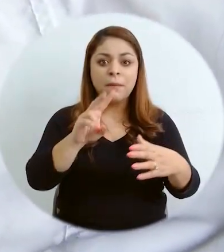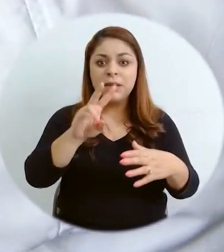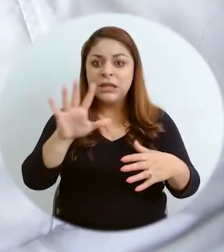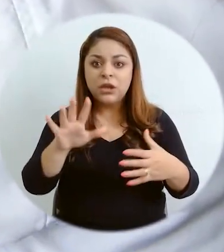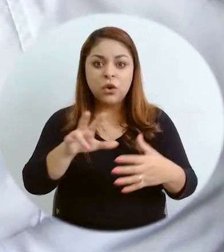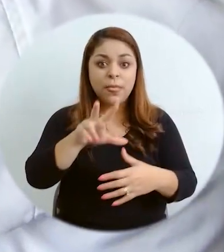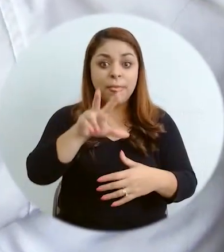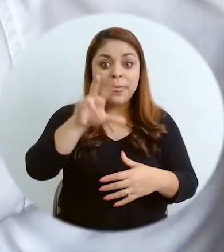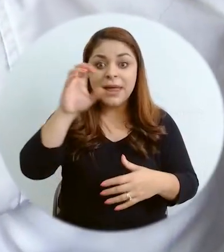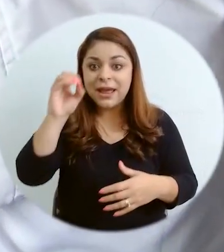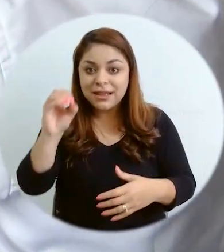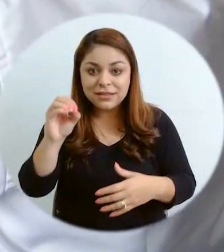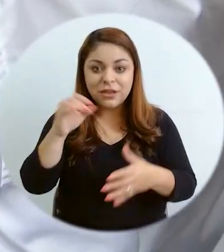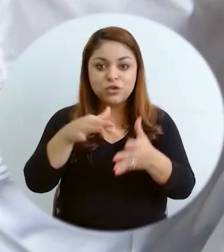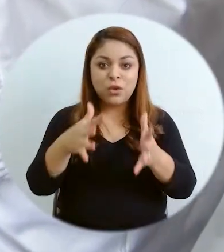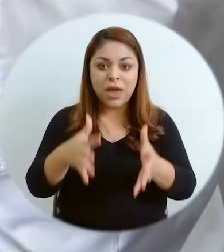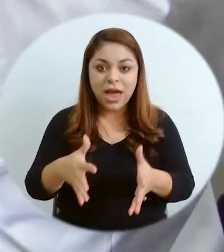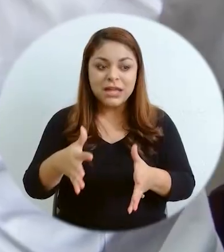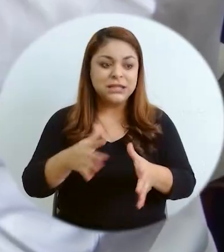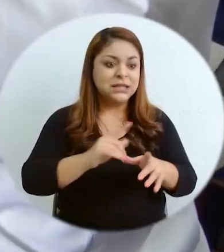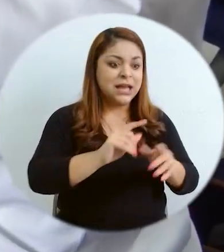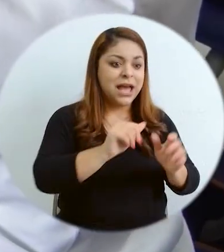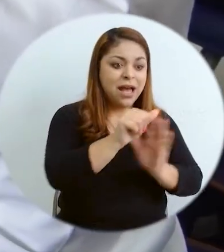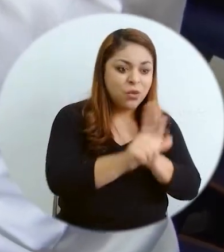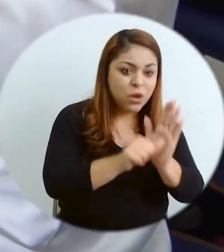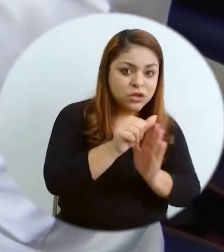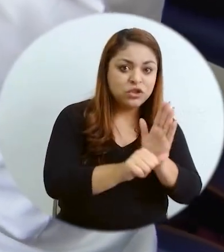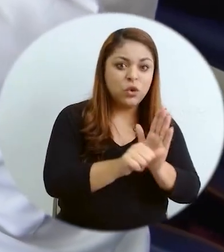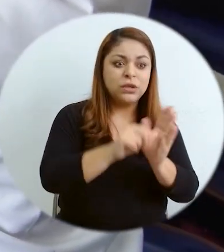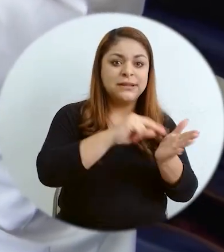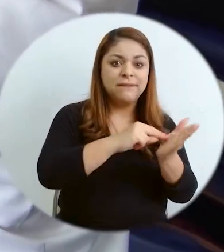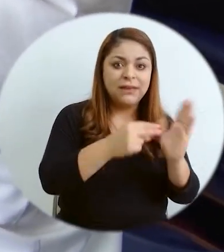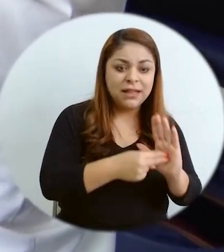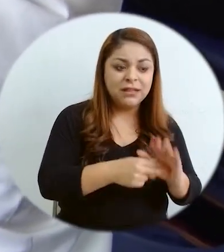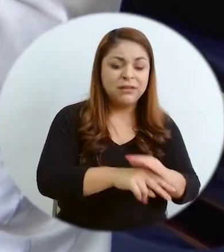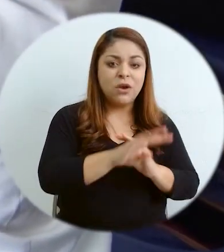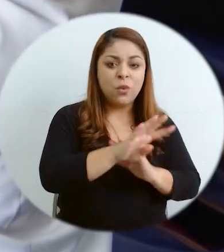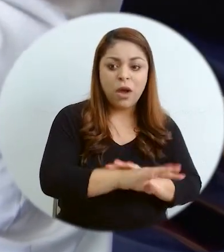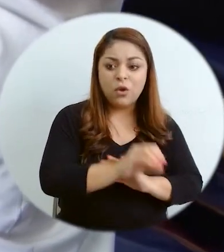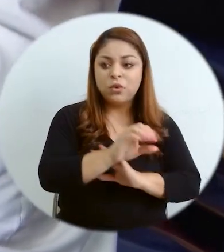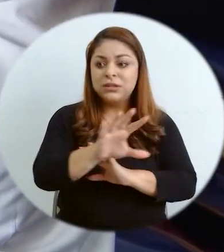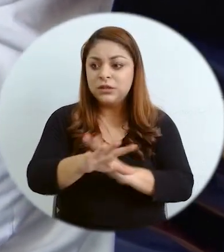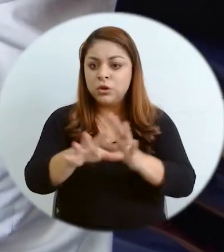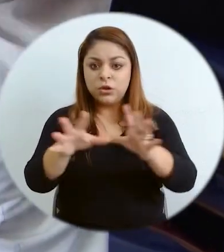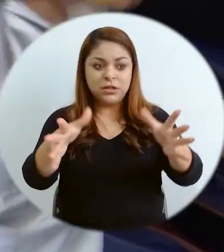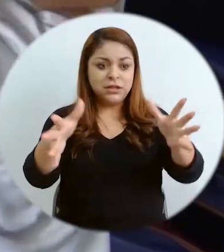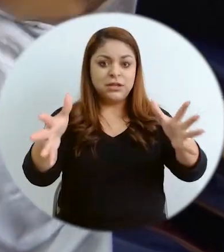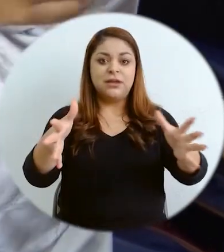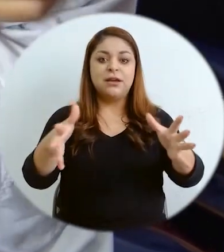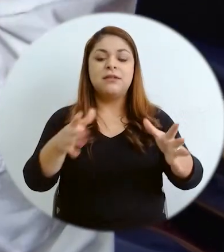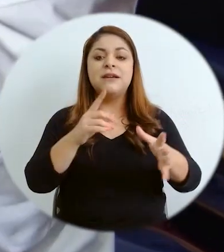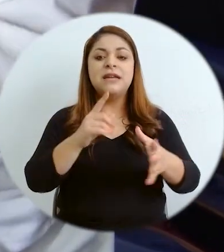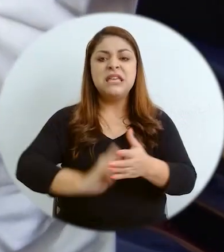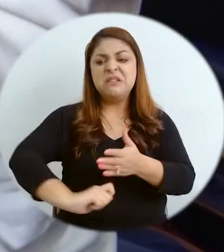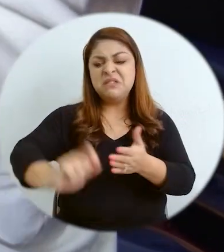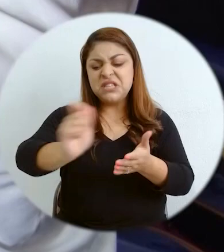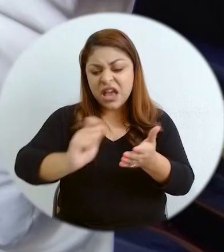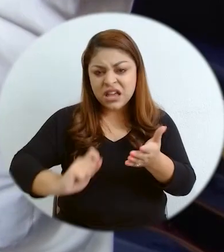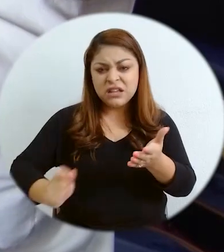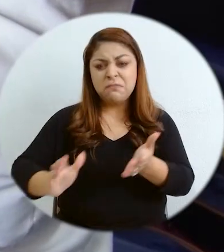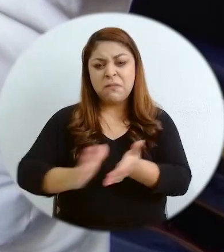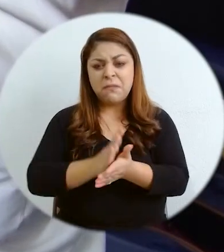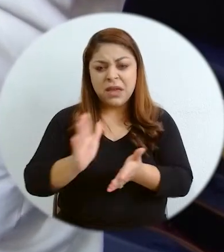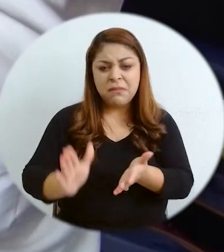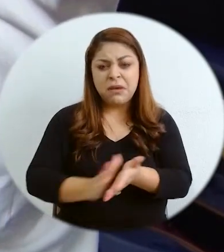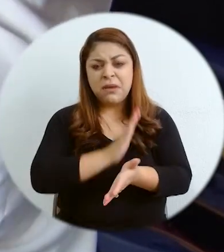tenemos grupos de 25, 30, donde tenemos adecuaciones curriculares significativas, 4, 5 adecuaciones, entonces, y